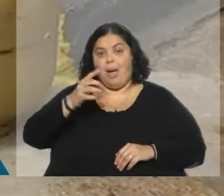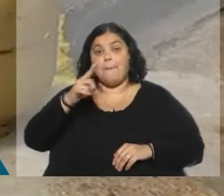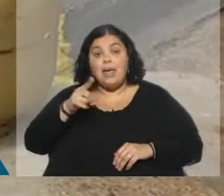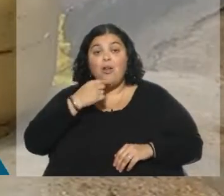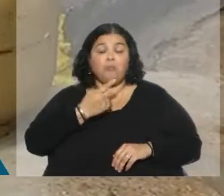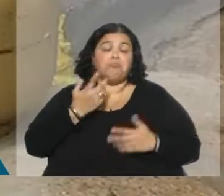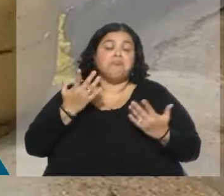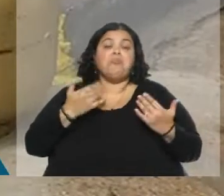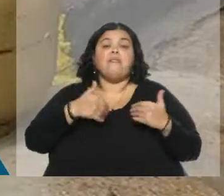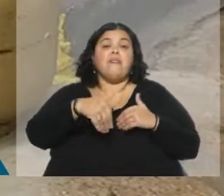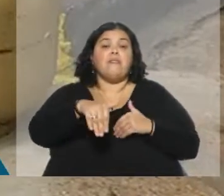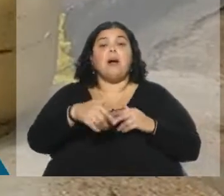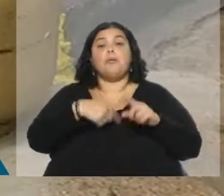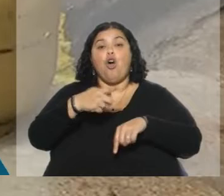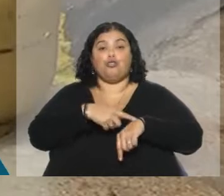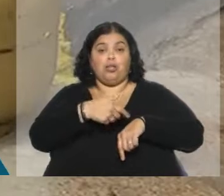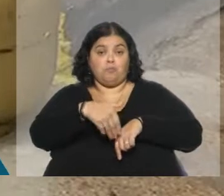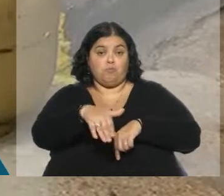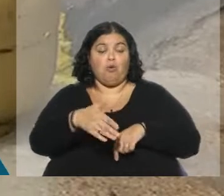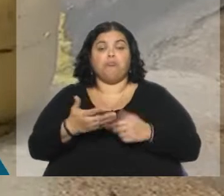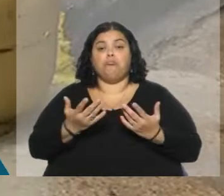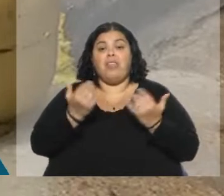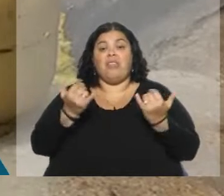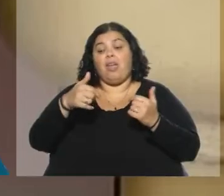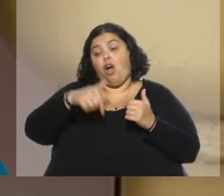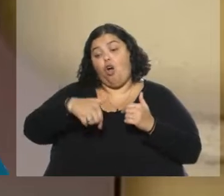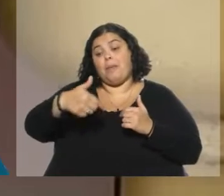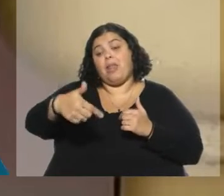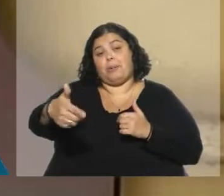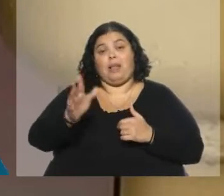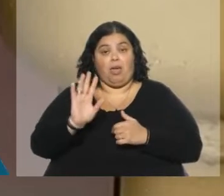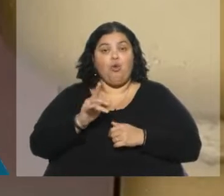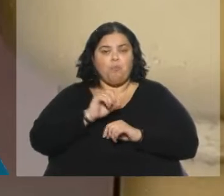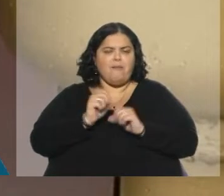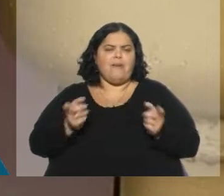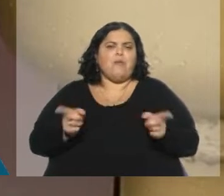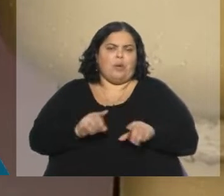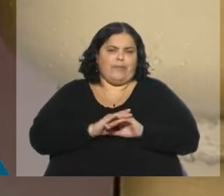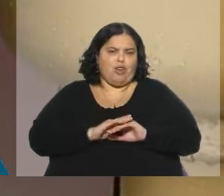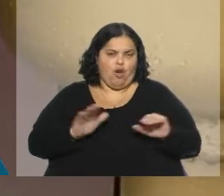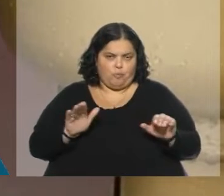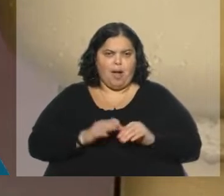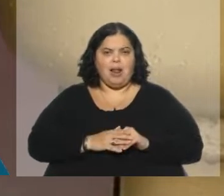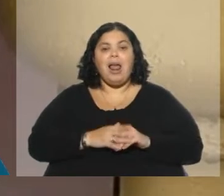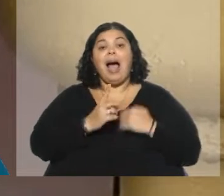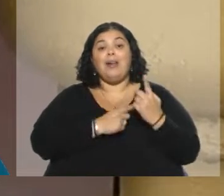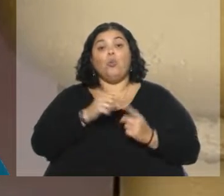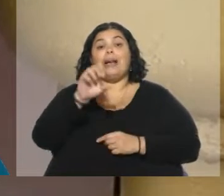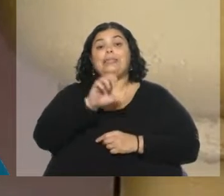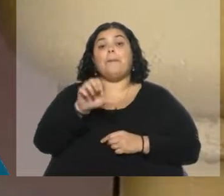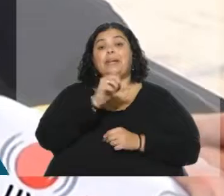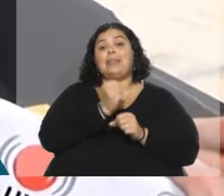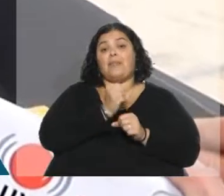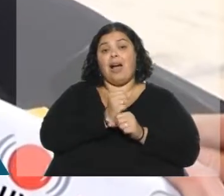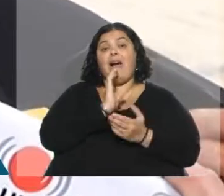que en las próximas horas, en lo que resta del mañana pasado, se va a normalizar, hay empresas que van a trabajar el fin de